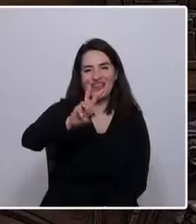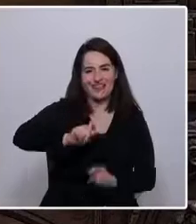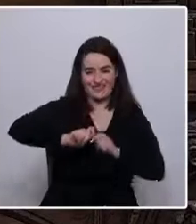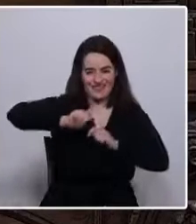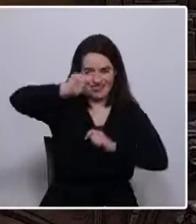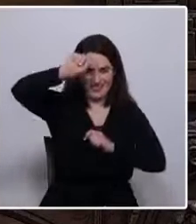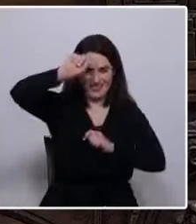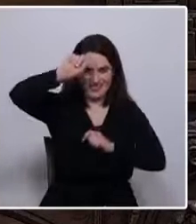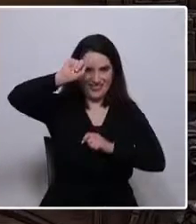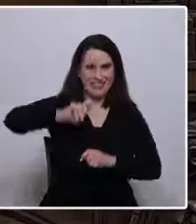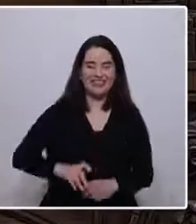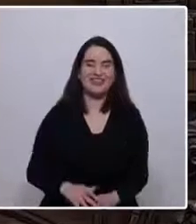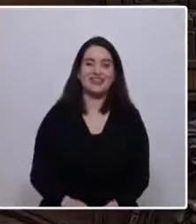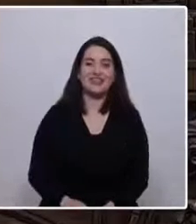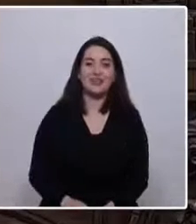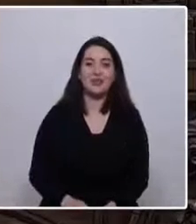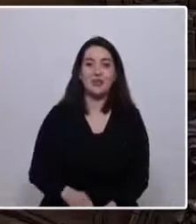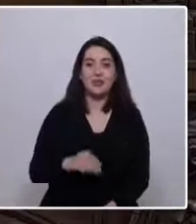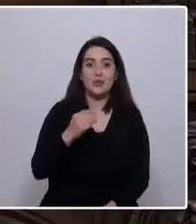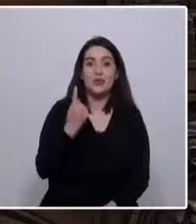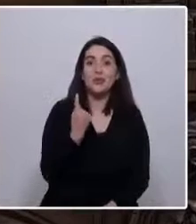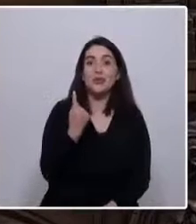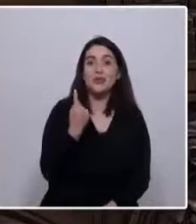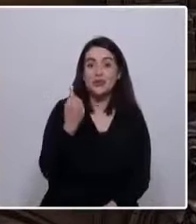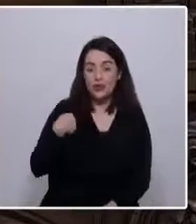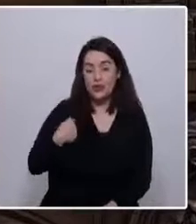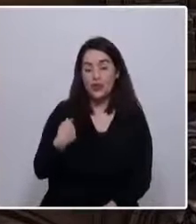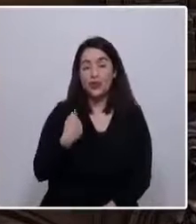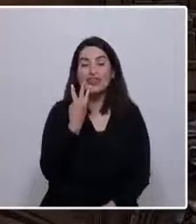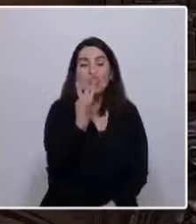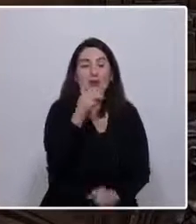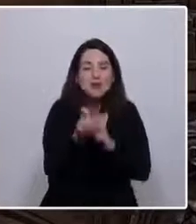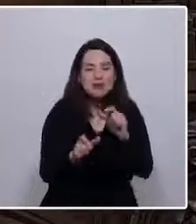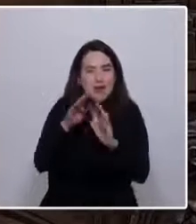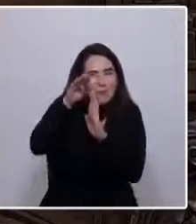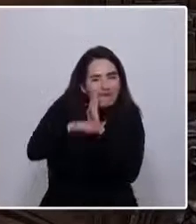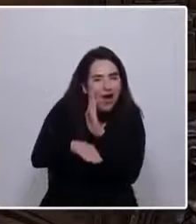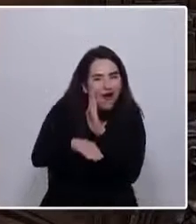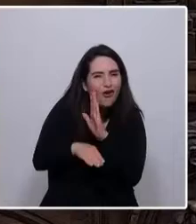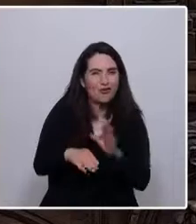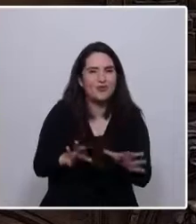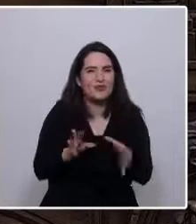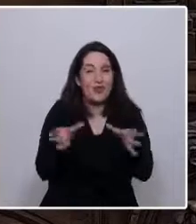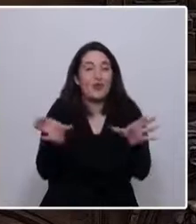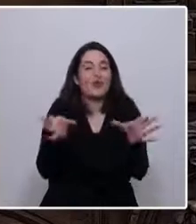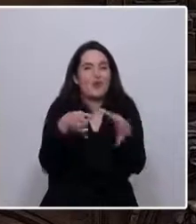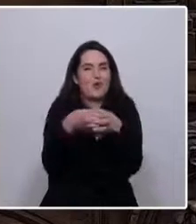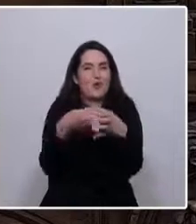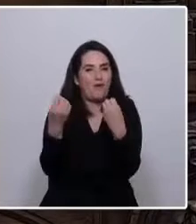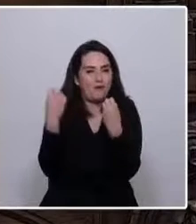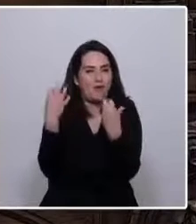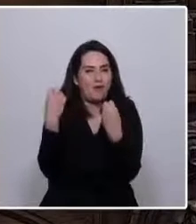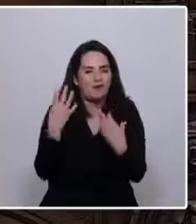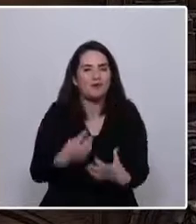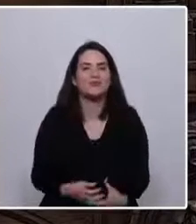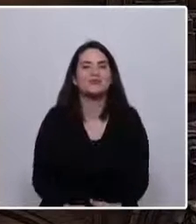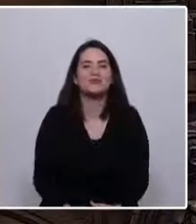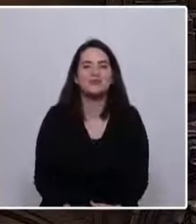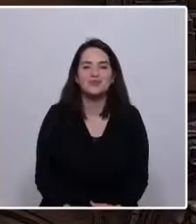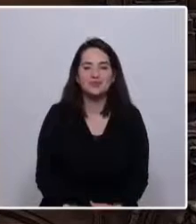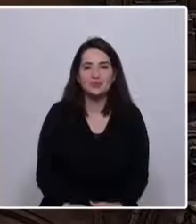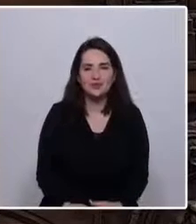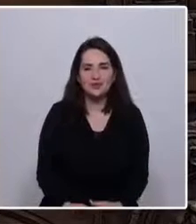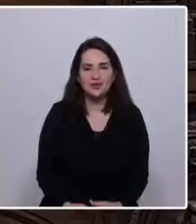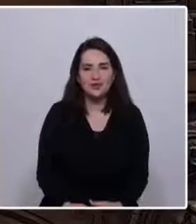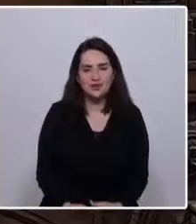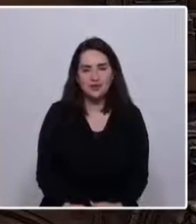uno de los tres cadetes más bajos de la unidad de formación pero más aún